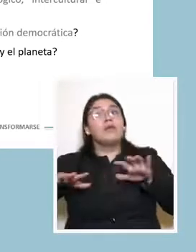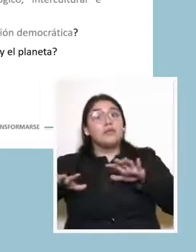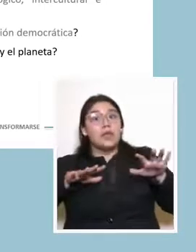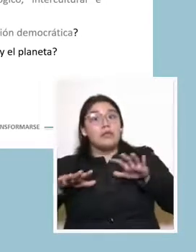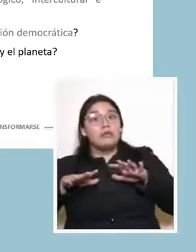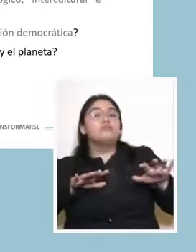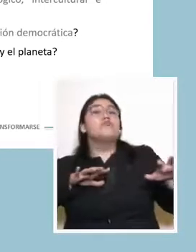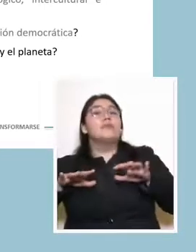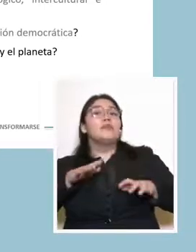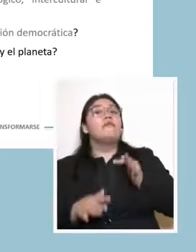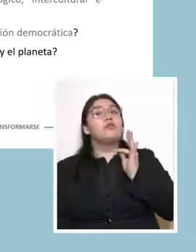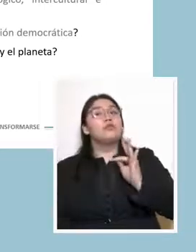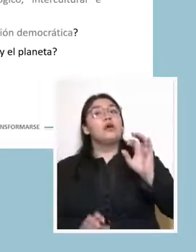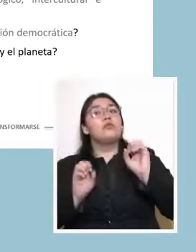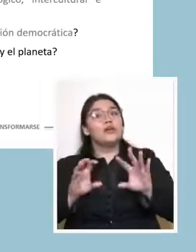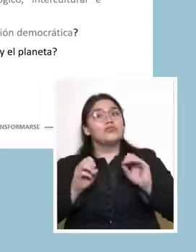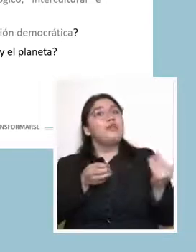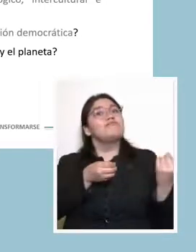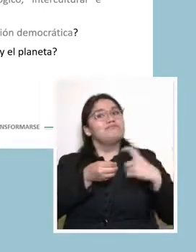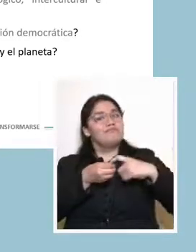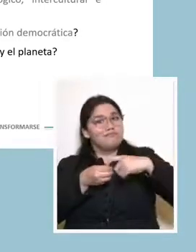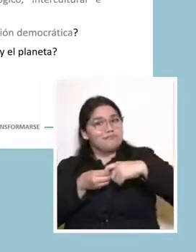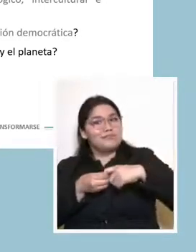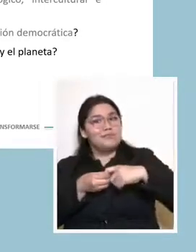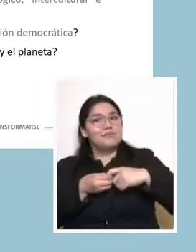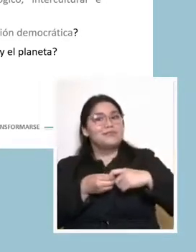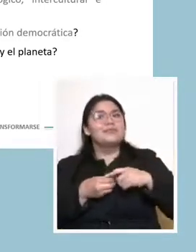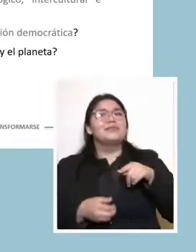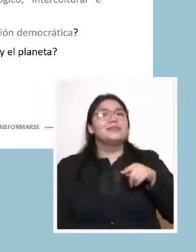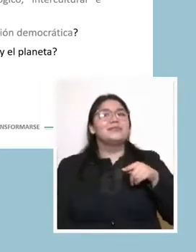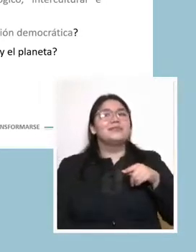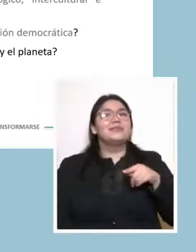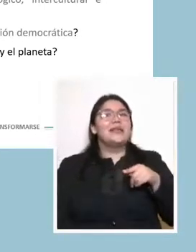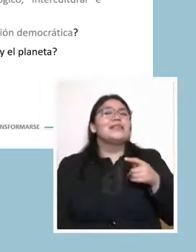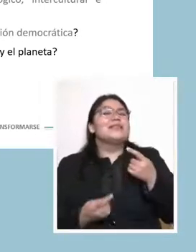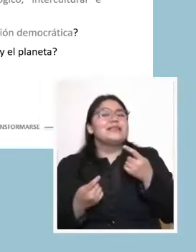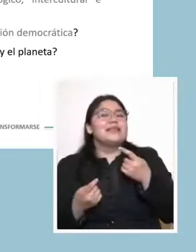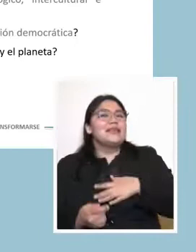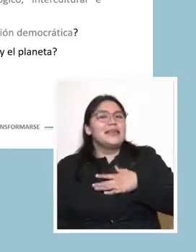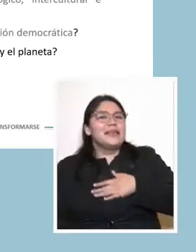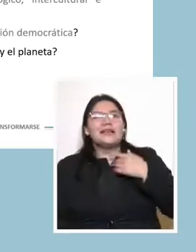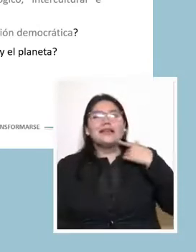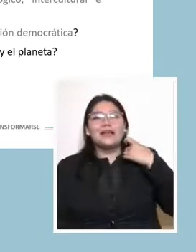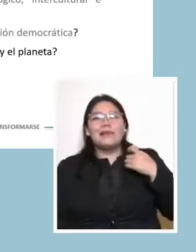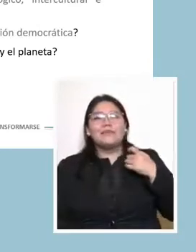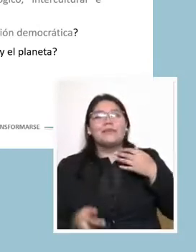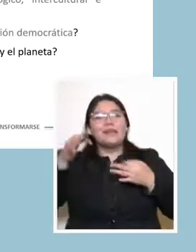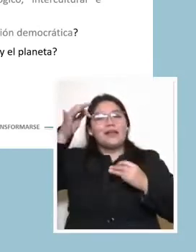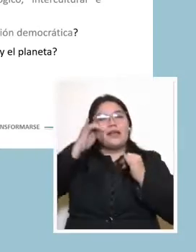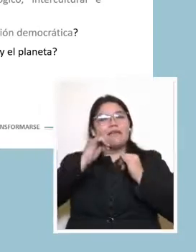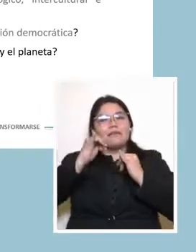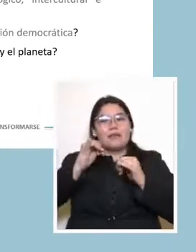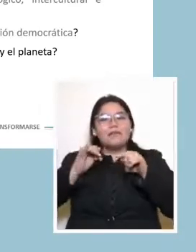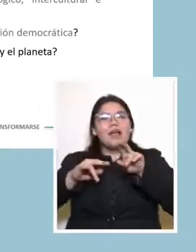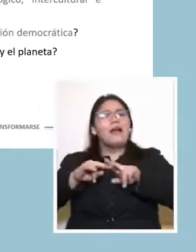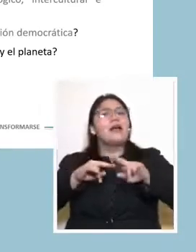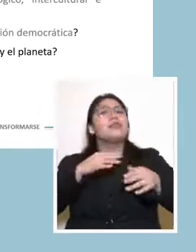movimiento de los futuros por la educación, que busca que este informe finalmente llegue a implementarse donde tiene que estar, que es en la sala de